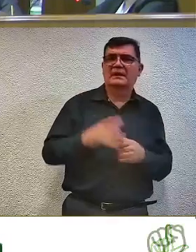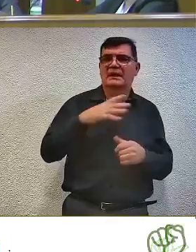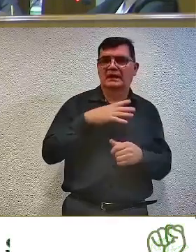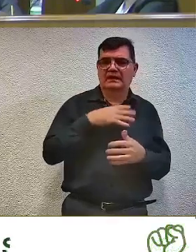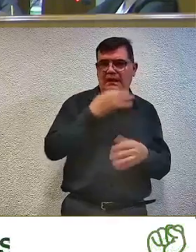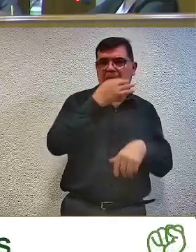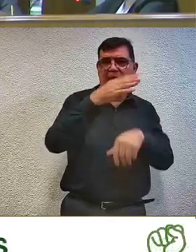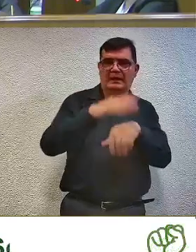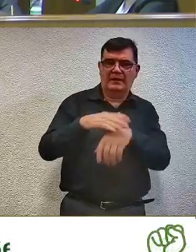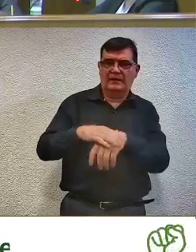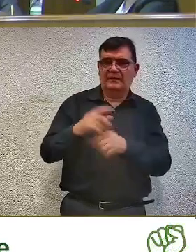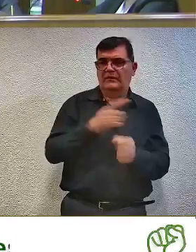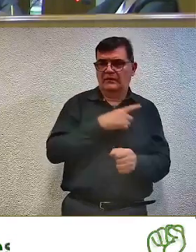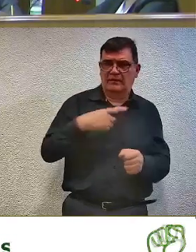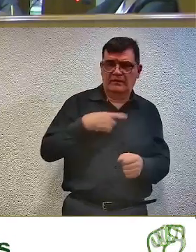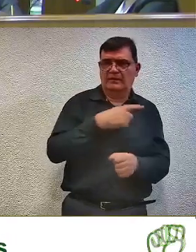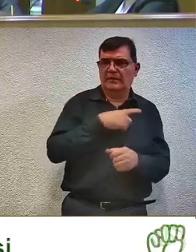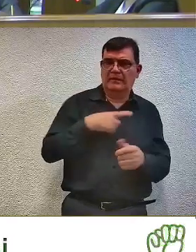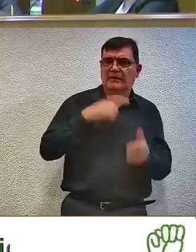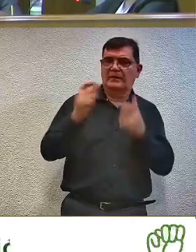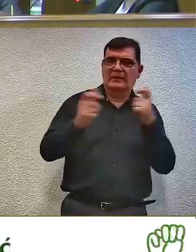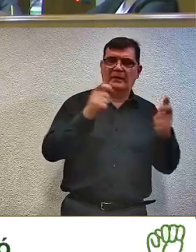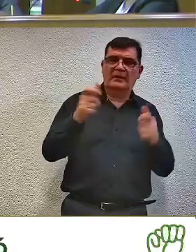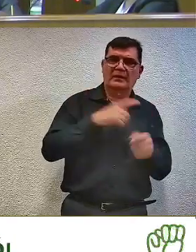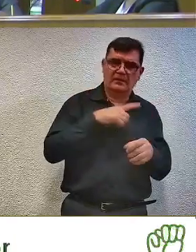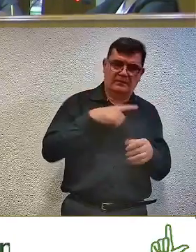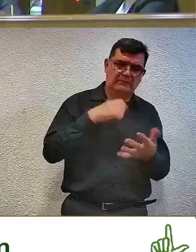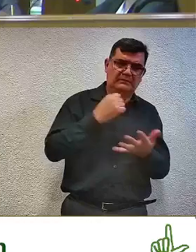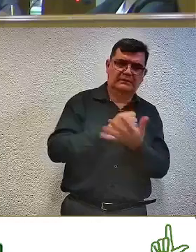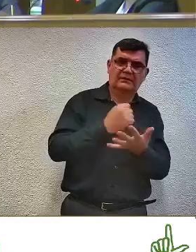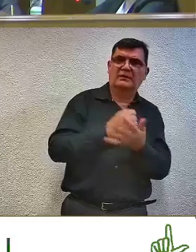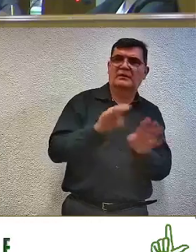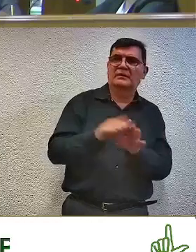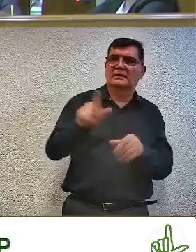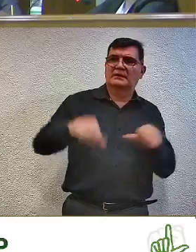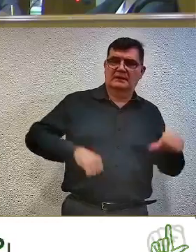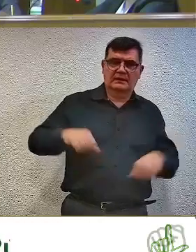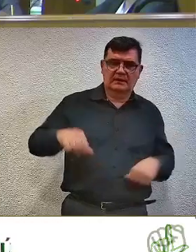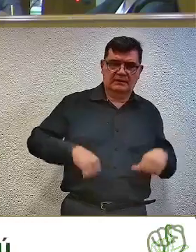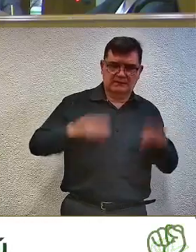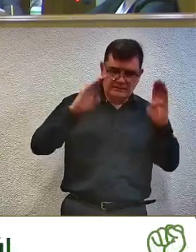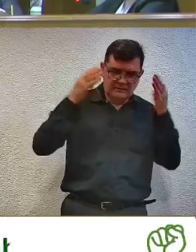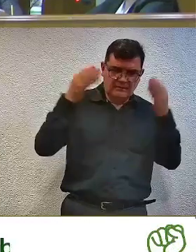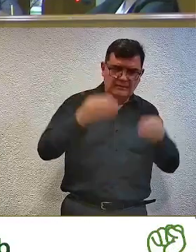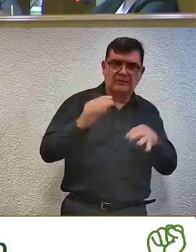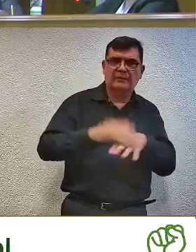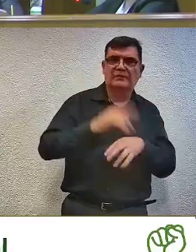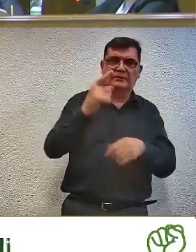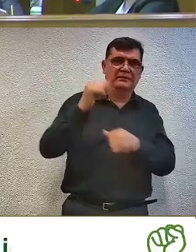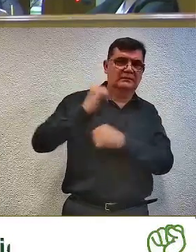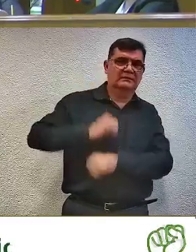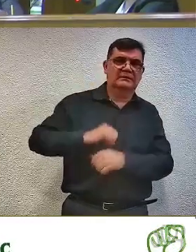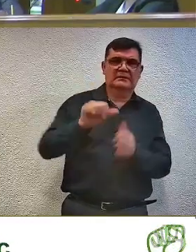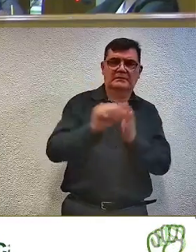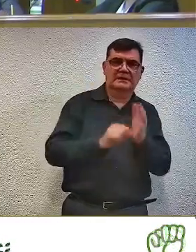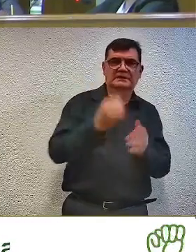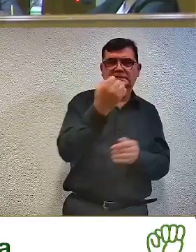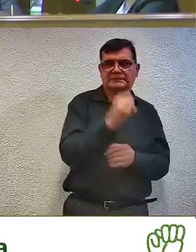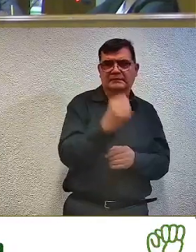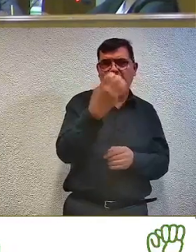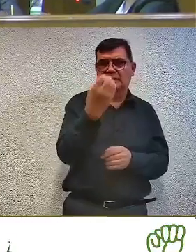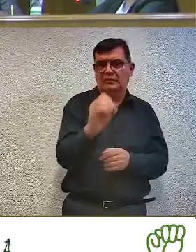advierte que el adeudo reclamado es ahora únicamente por actividades específicas, corresponde a los meses